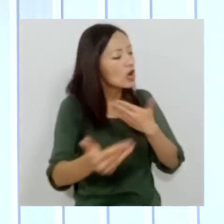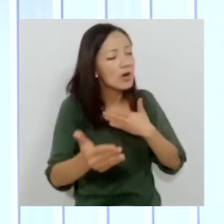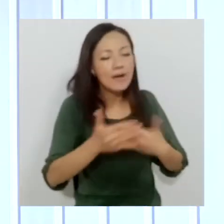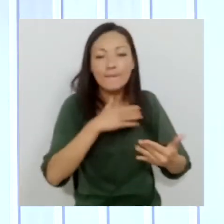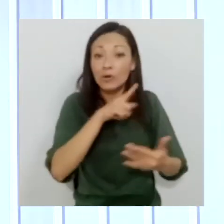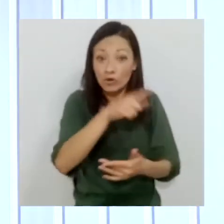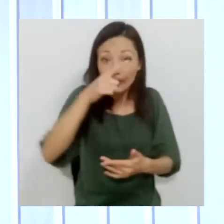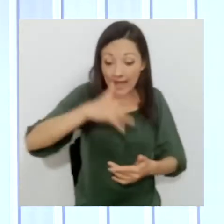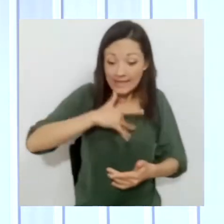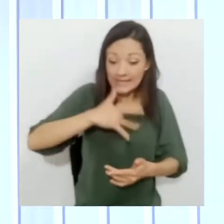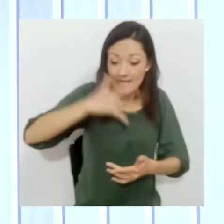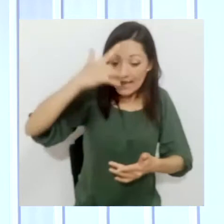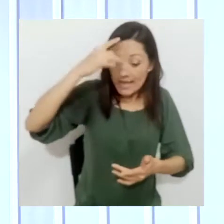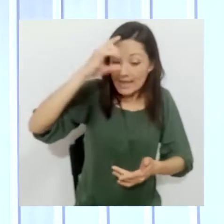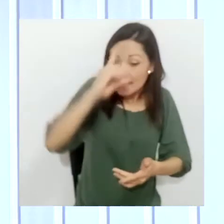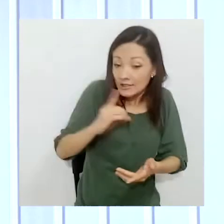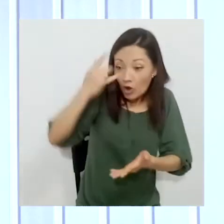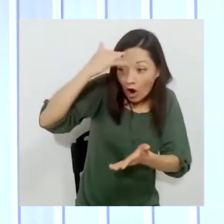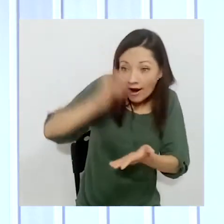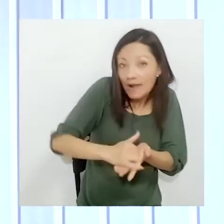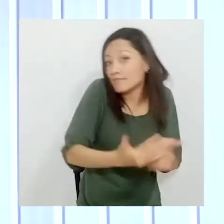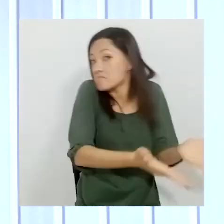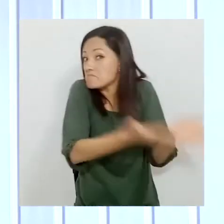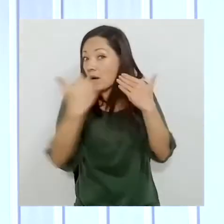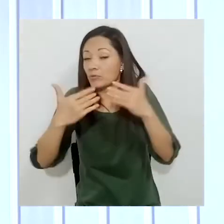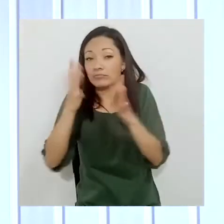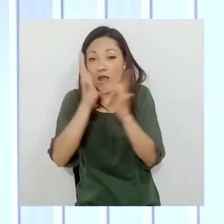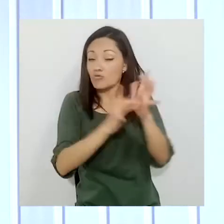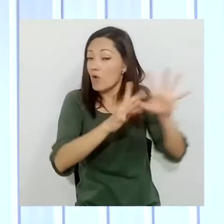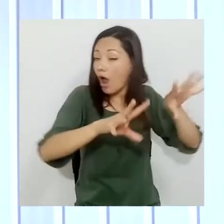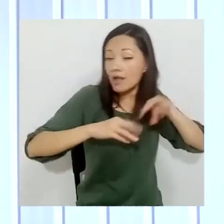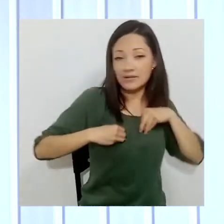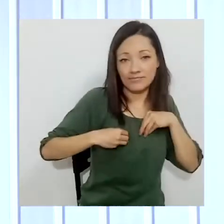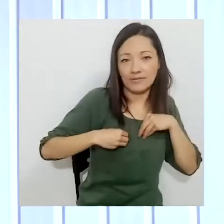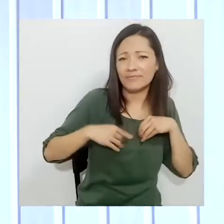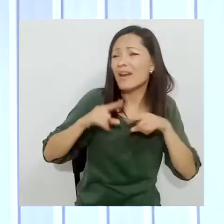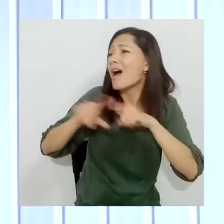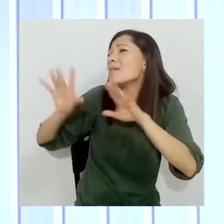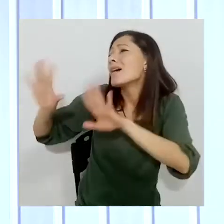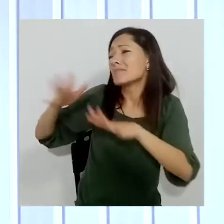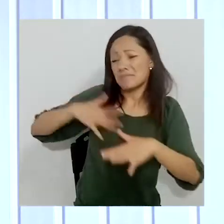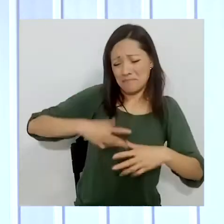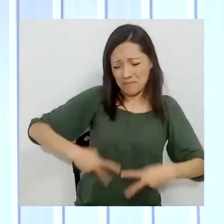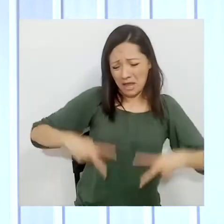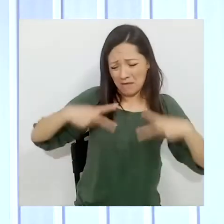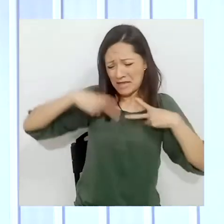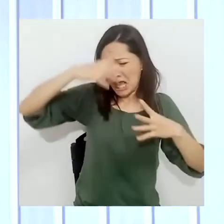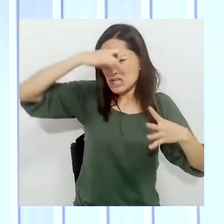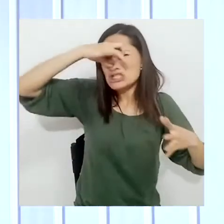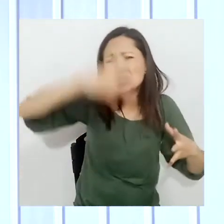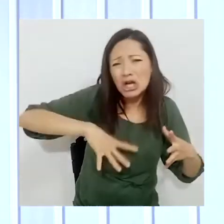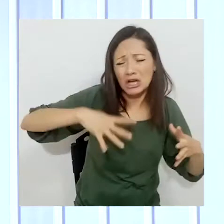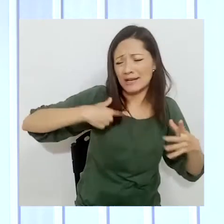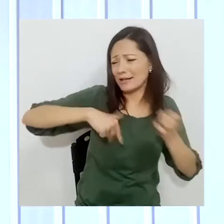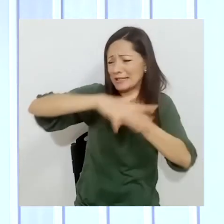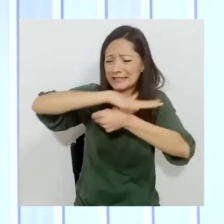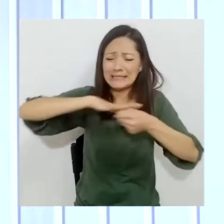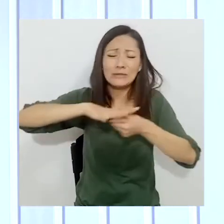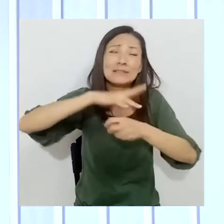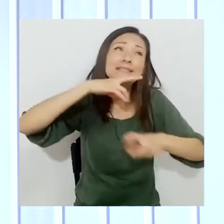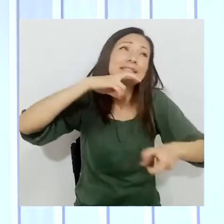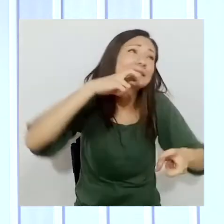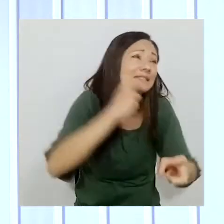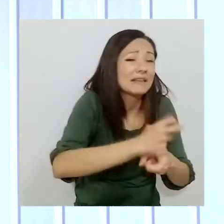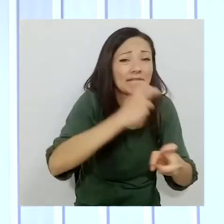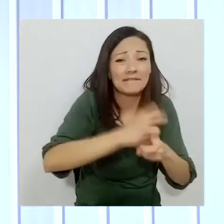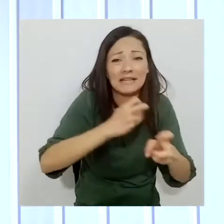tan pecador, es que mi vida ha sido tan sucia, es que he pasado por momentos tan difíciles, es que